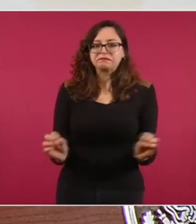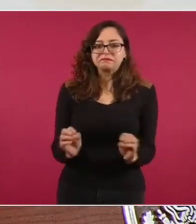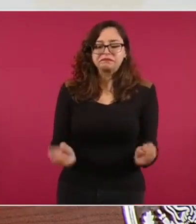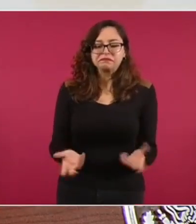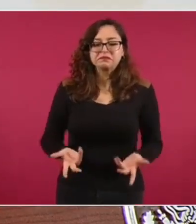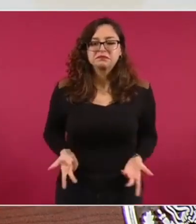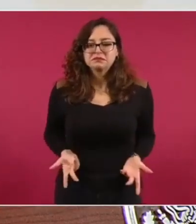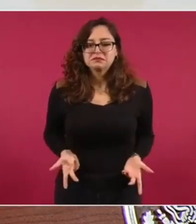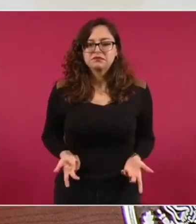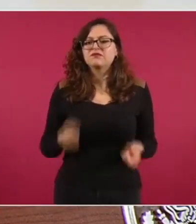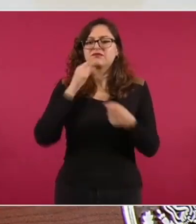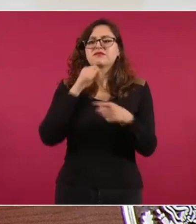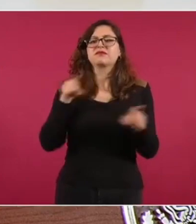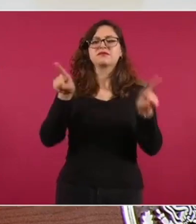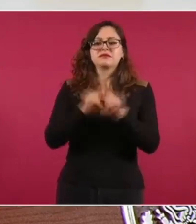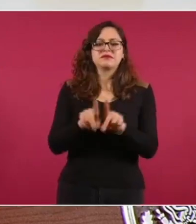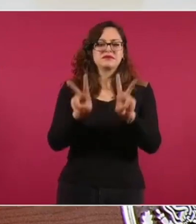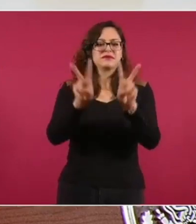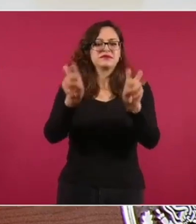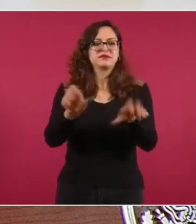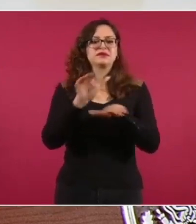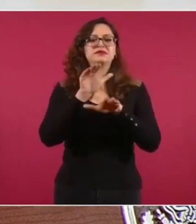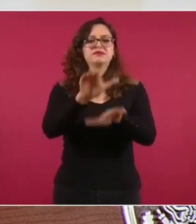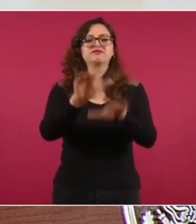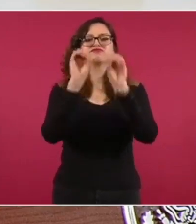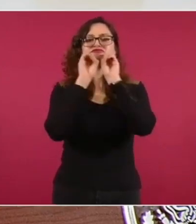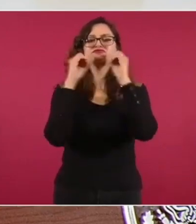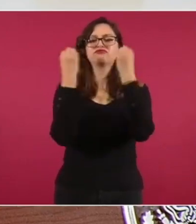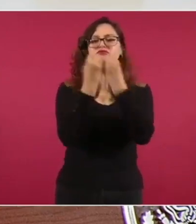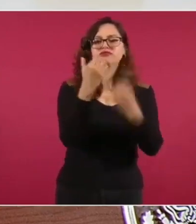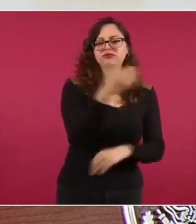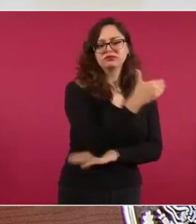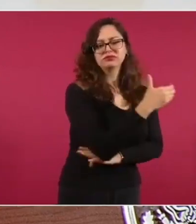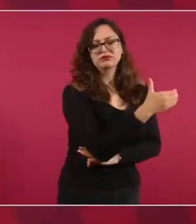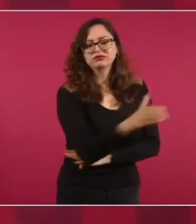anterior, en los gobiernos anteriores, recibían